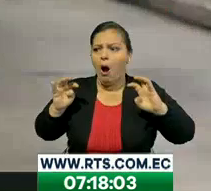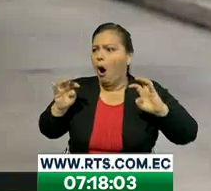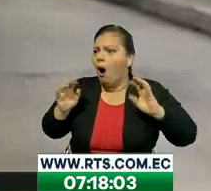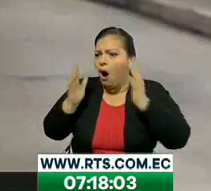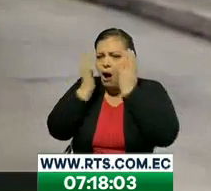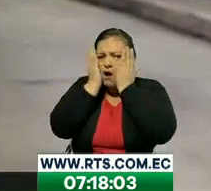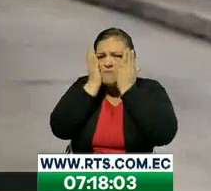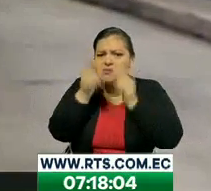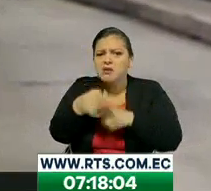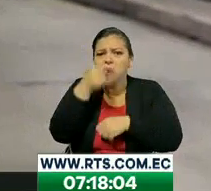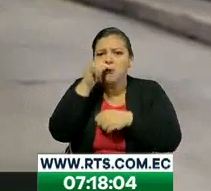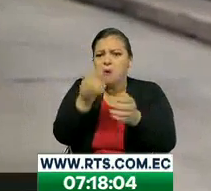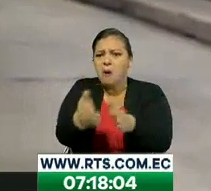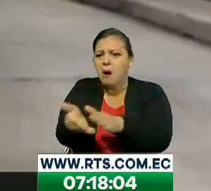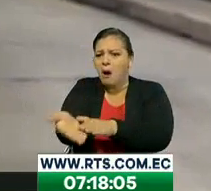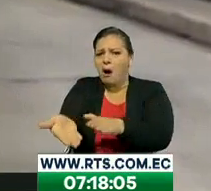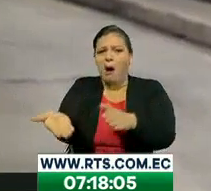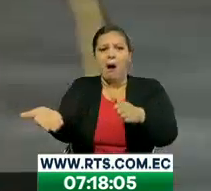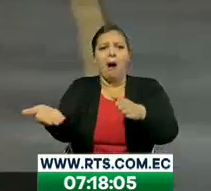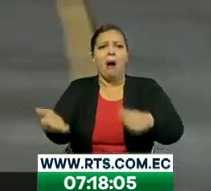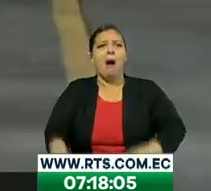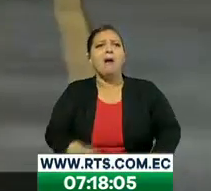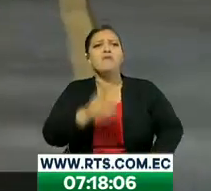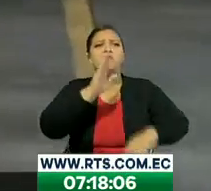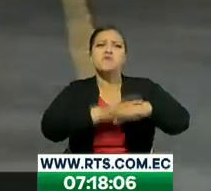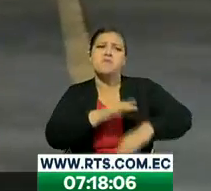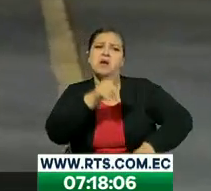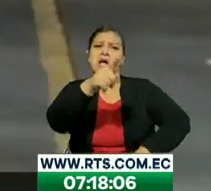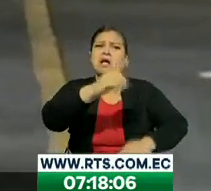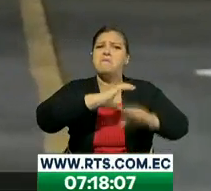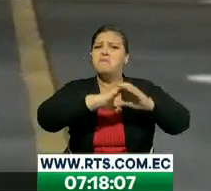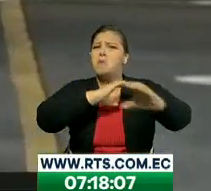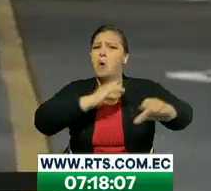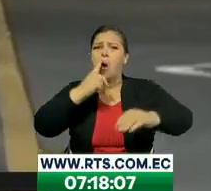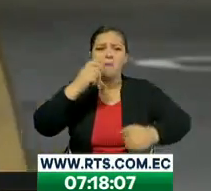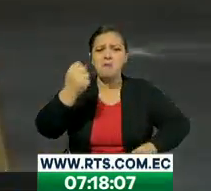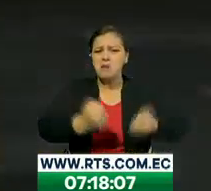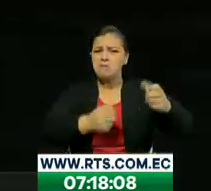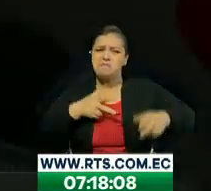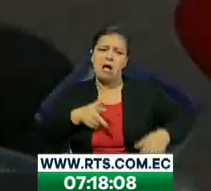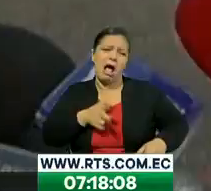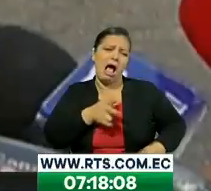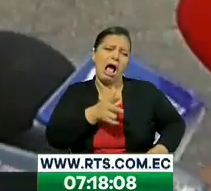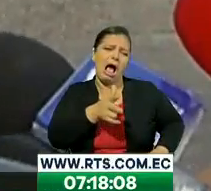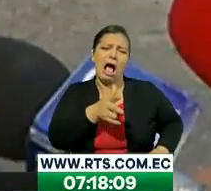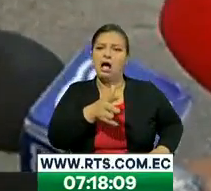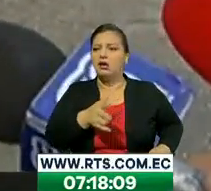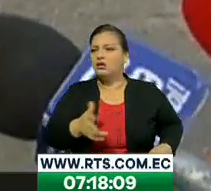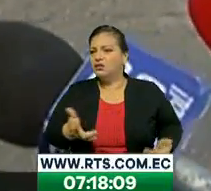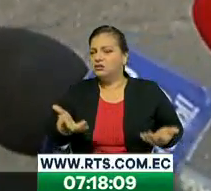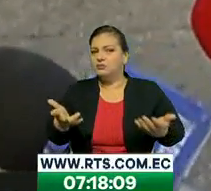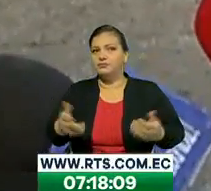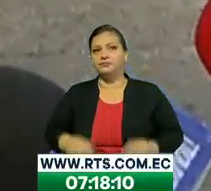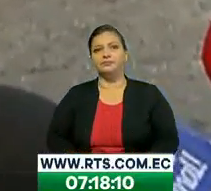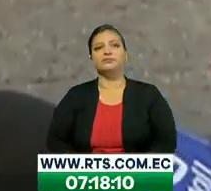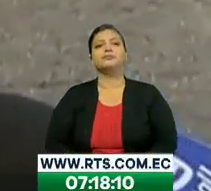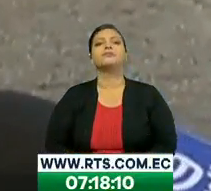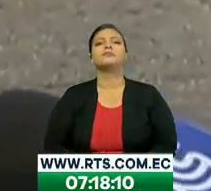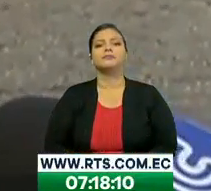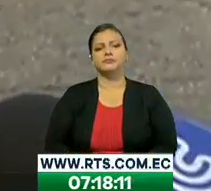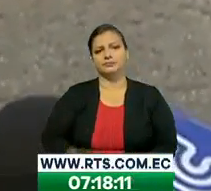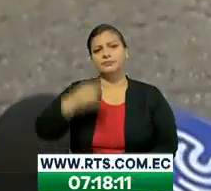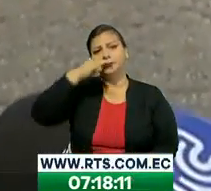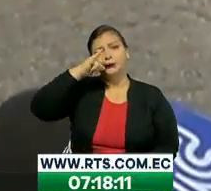respecto a este suceso. La vida de un menor de edad se terminaba. Una persona menor de edad,